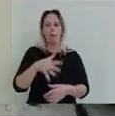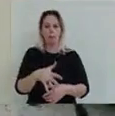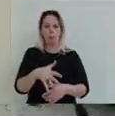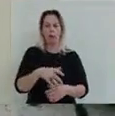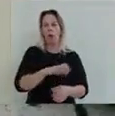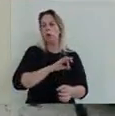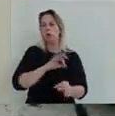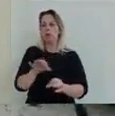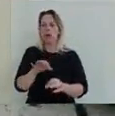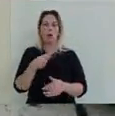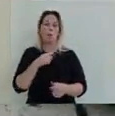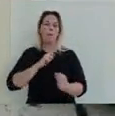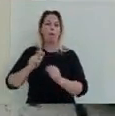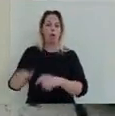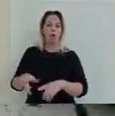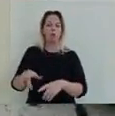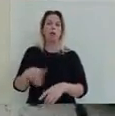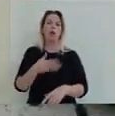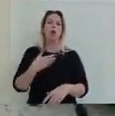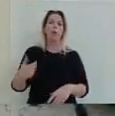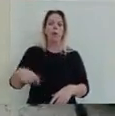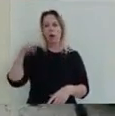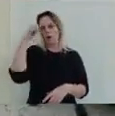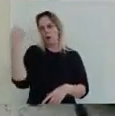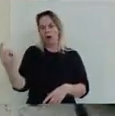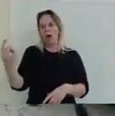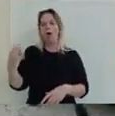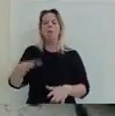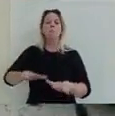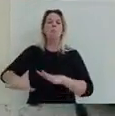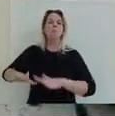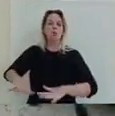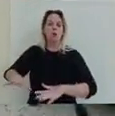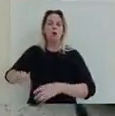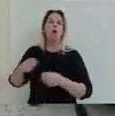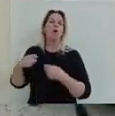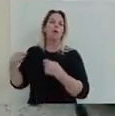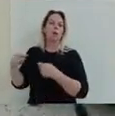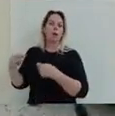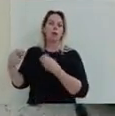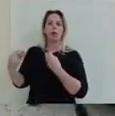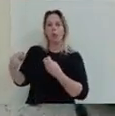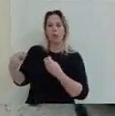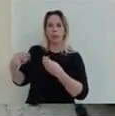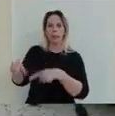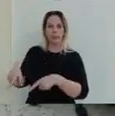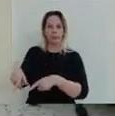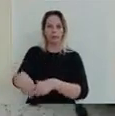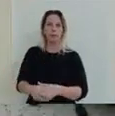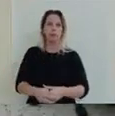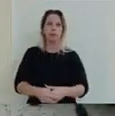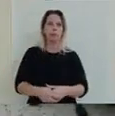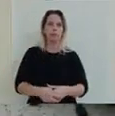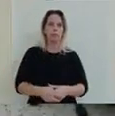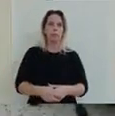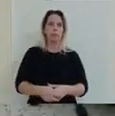Que de la misma manera se informe de qué manera se gastaron o se están gastando, supongo que